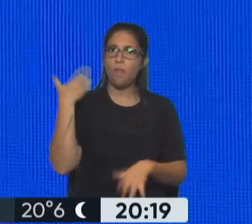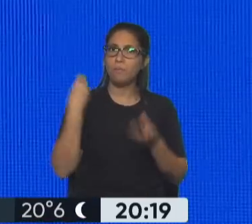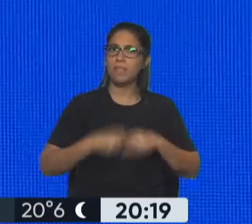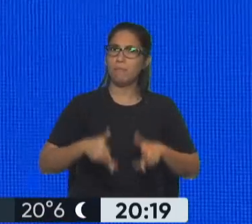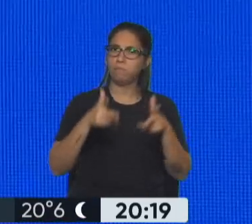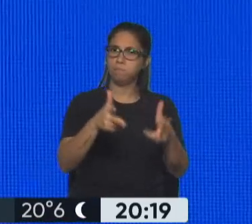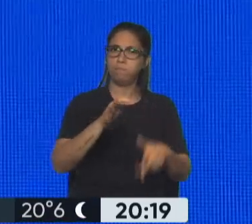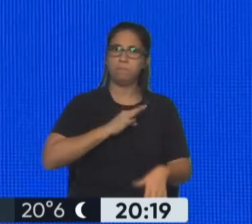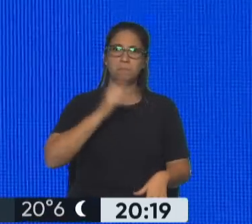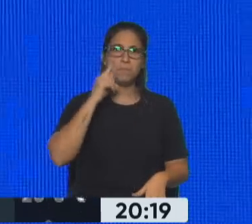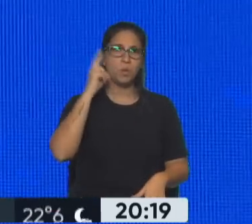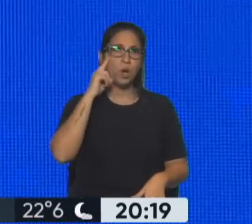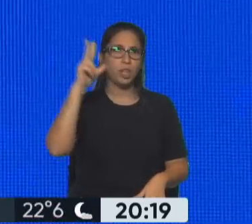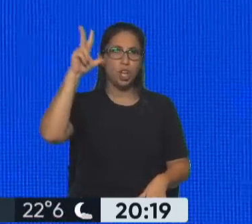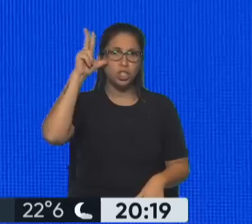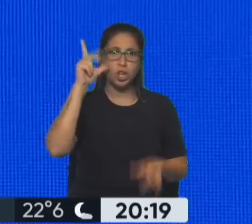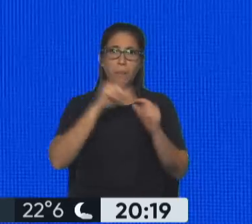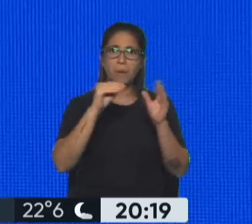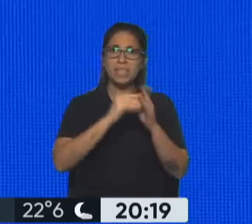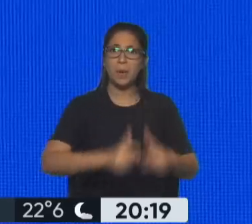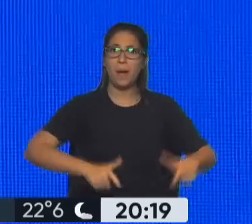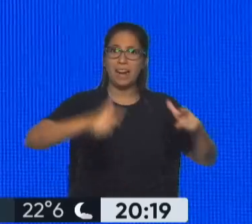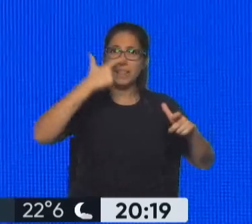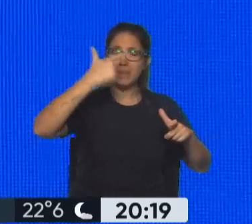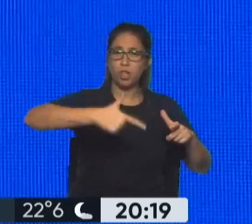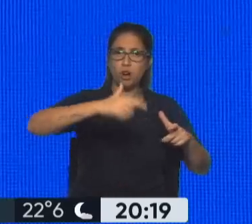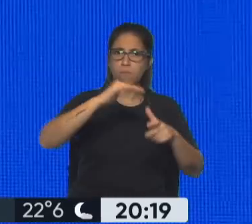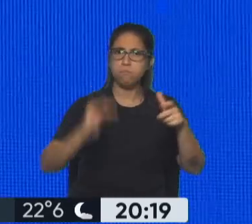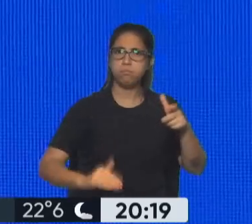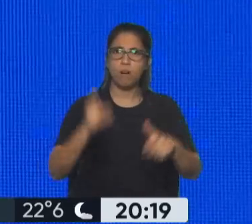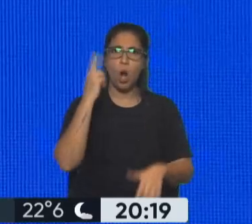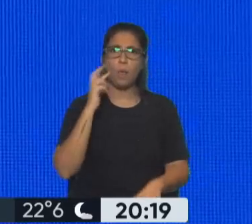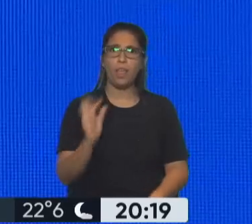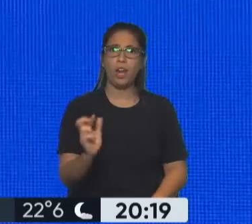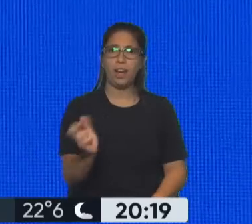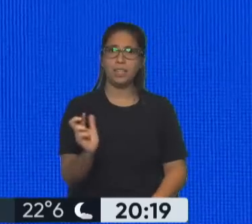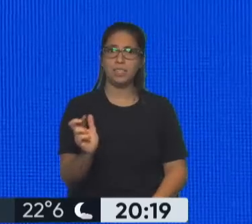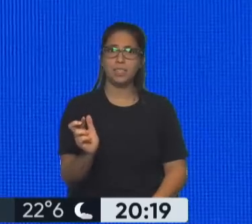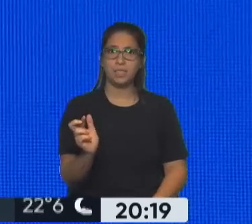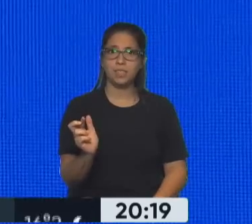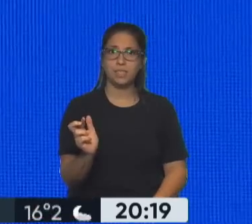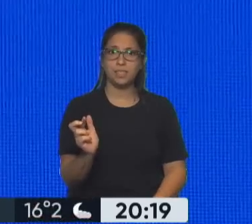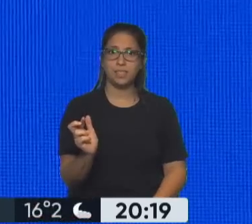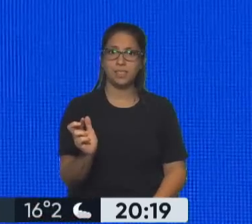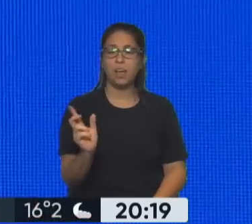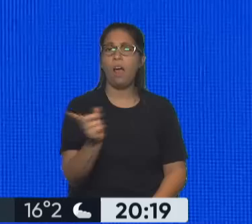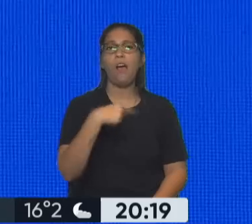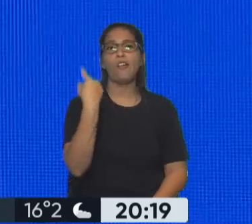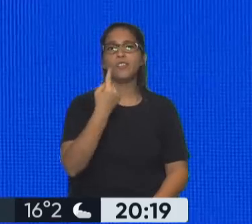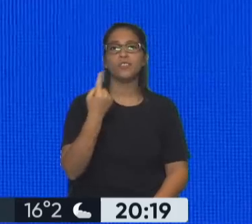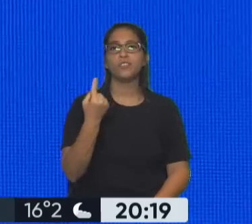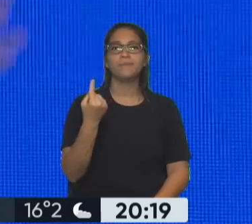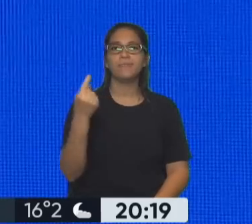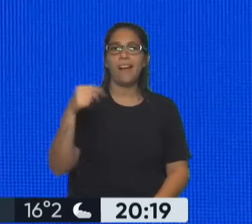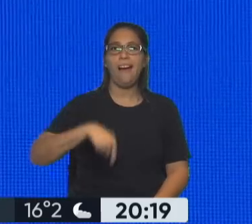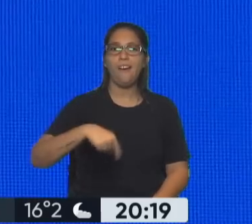el año 98 el precio del barril del petróleo se cayó a $9. No creamos